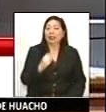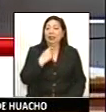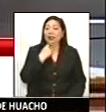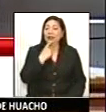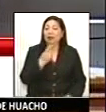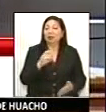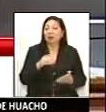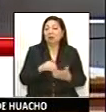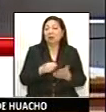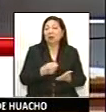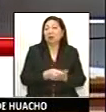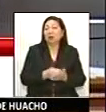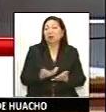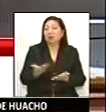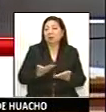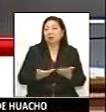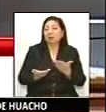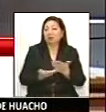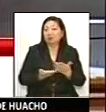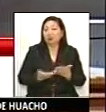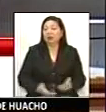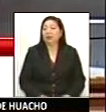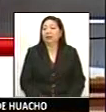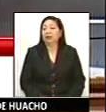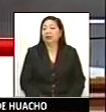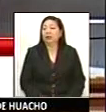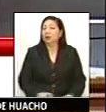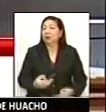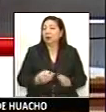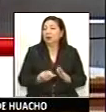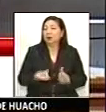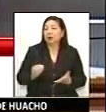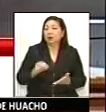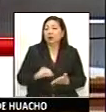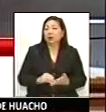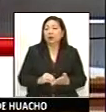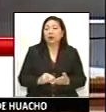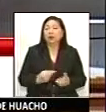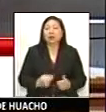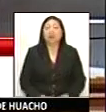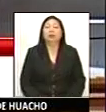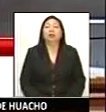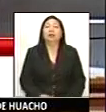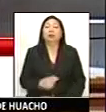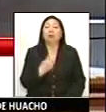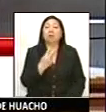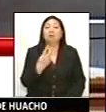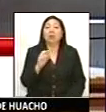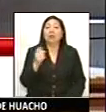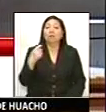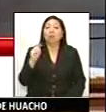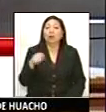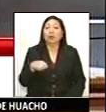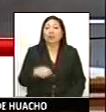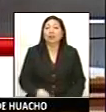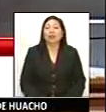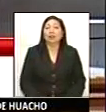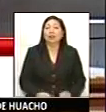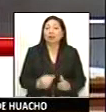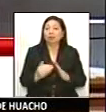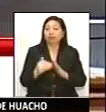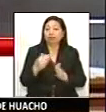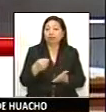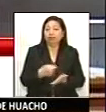establece y homologa tomando como base el de cálculo el valor actualizado de la RIM equivalente al 120% correspondiente a la primera